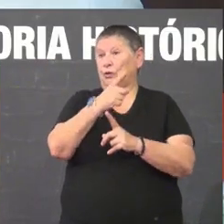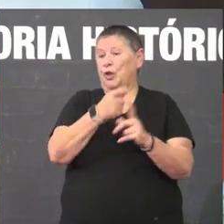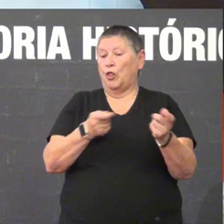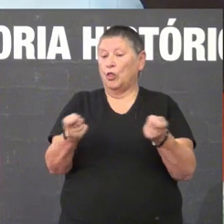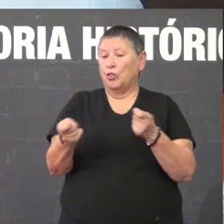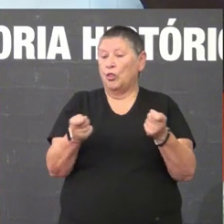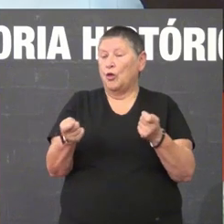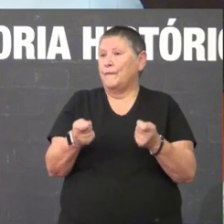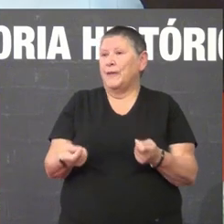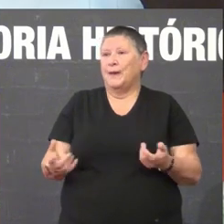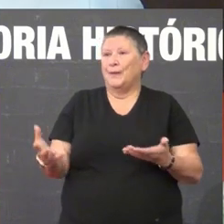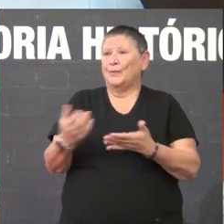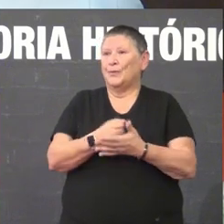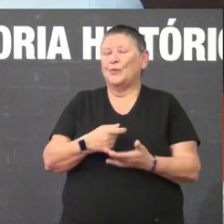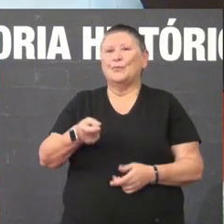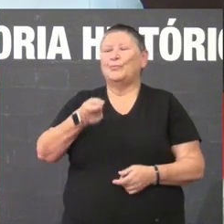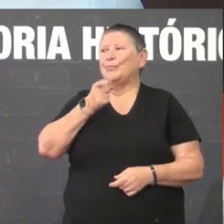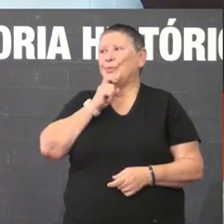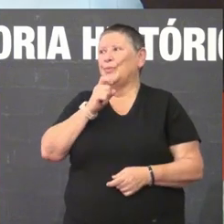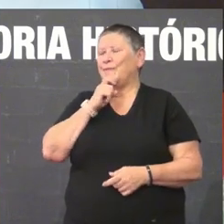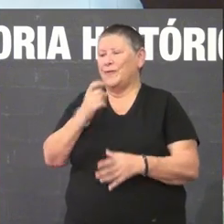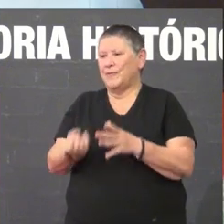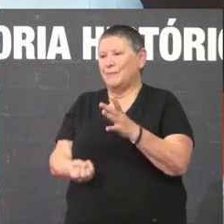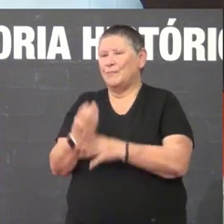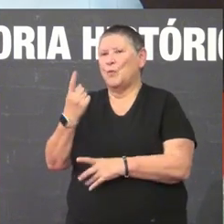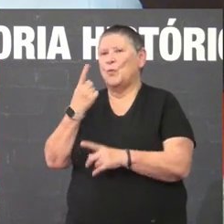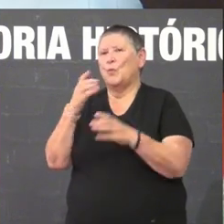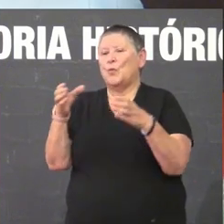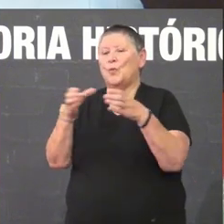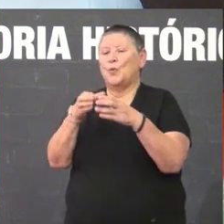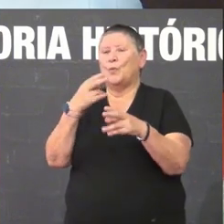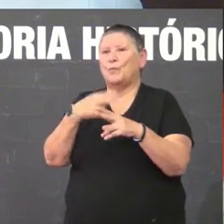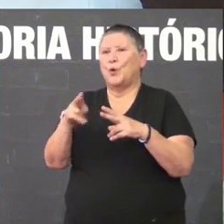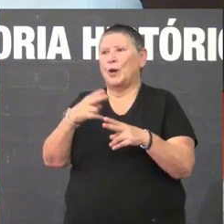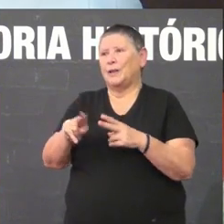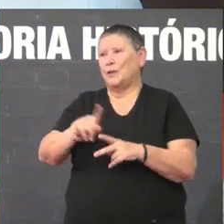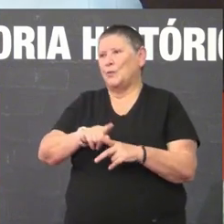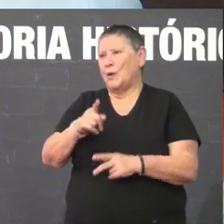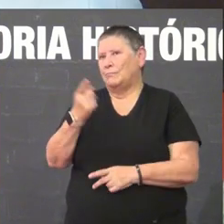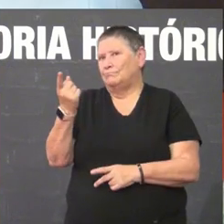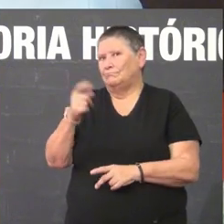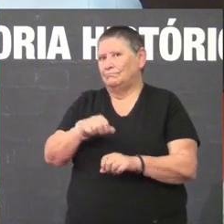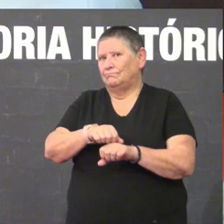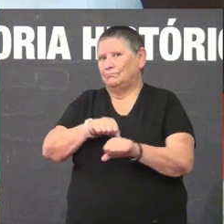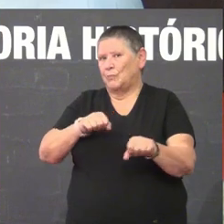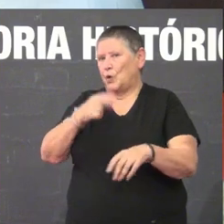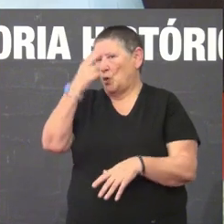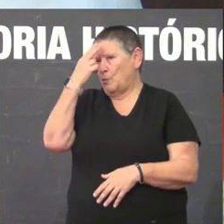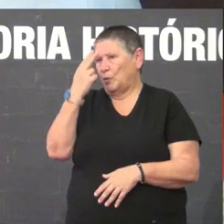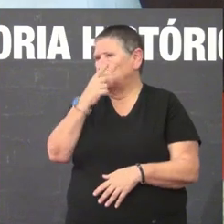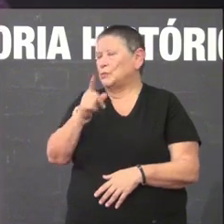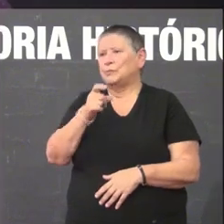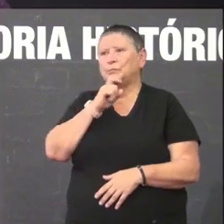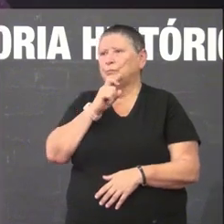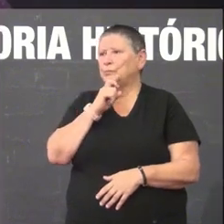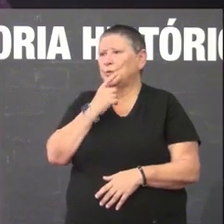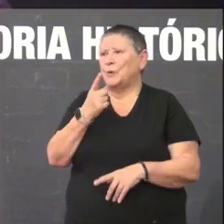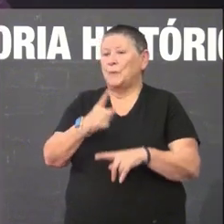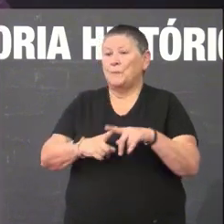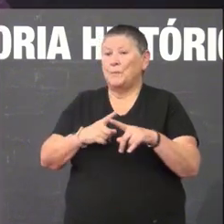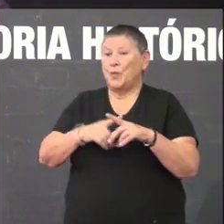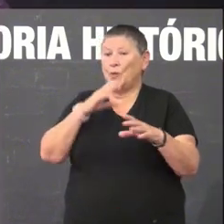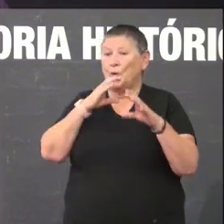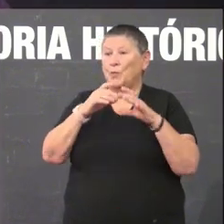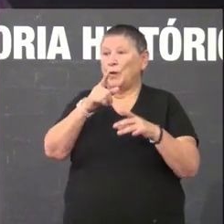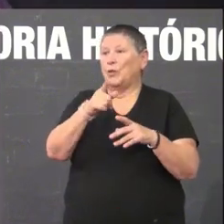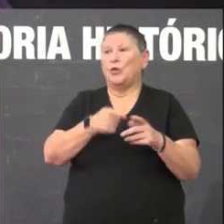poder comprometerse con un proyecto político mayoritario y hegemónico no hay que tener medios de comunicación hay que disputar ese terreno porque